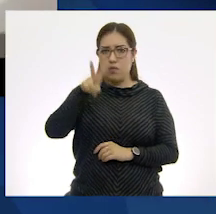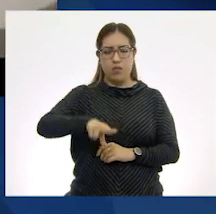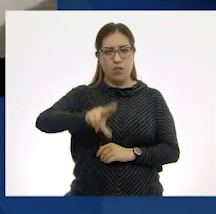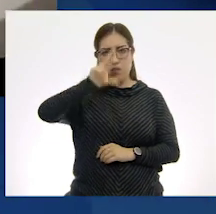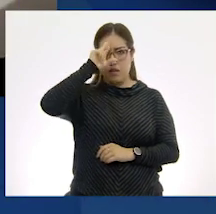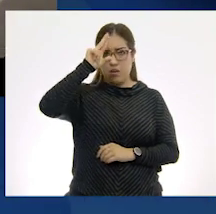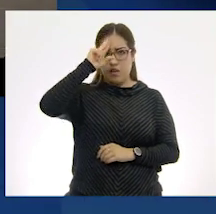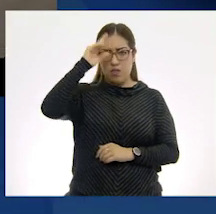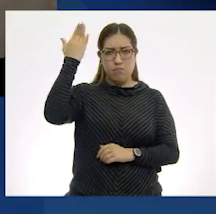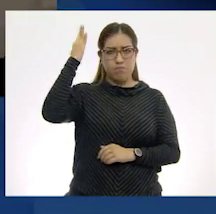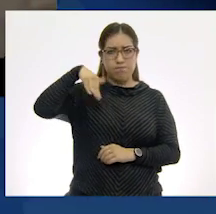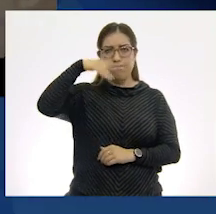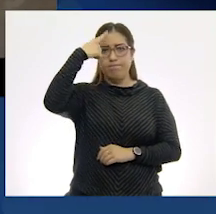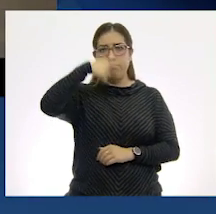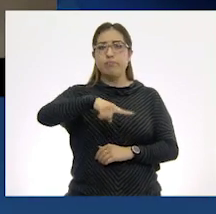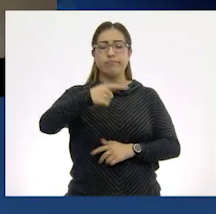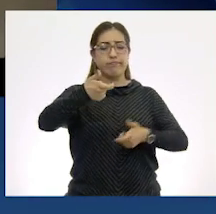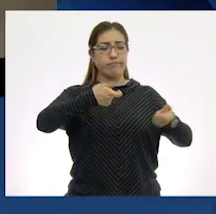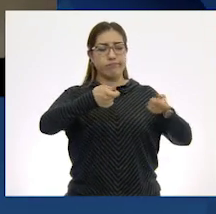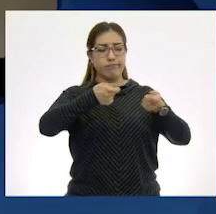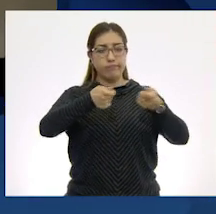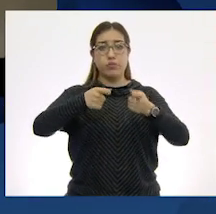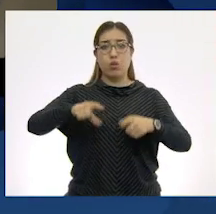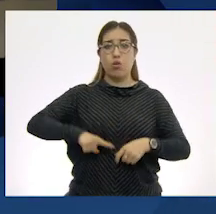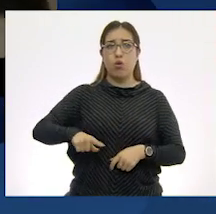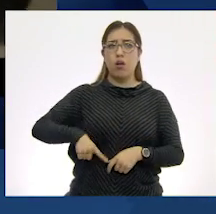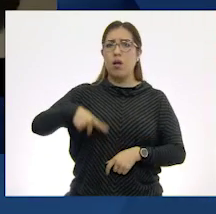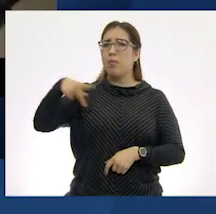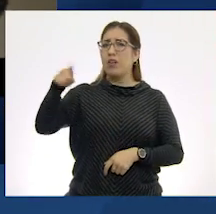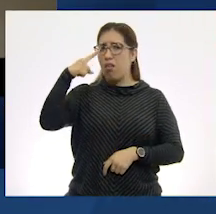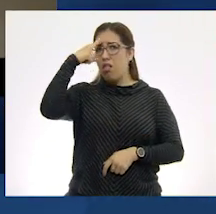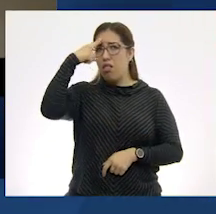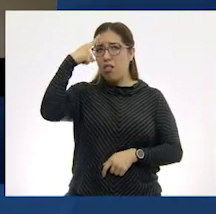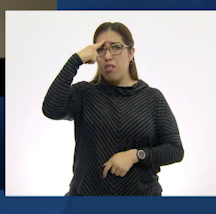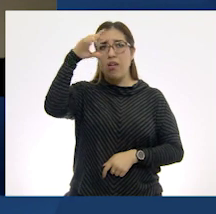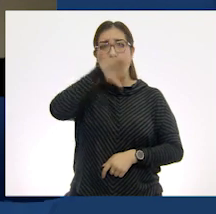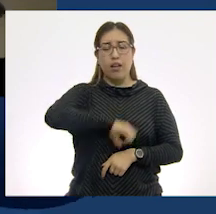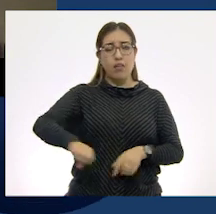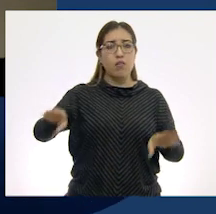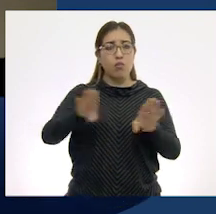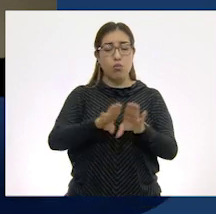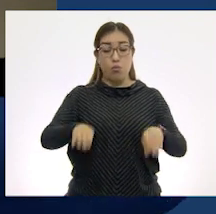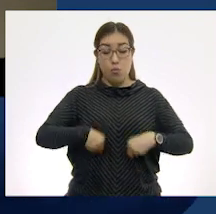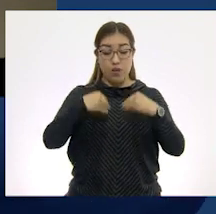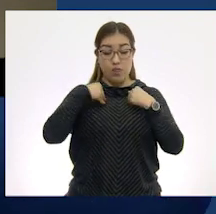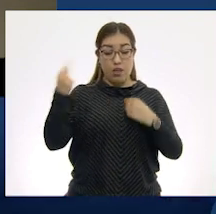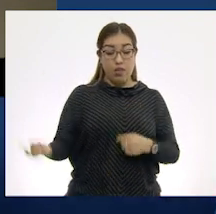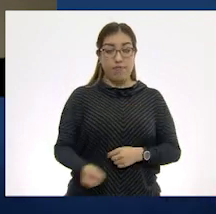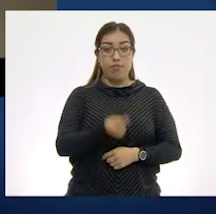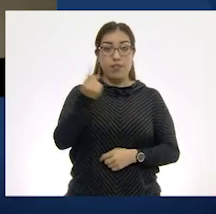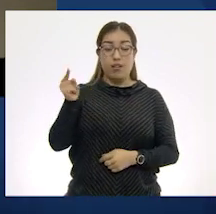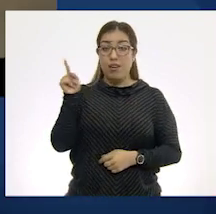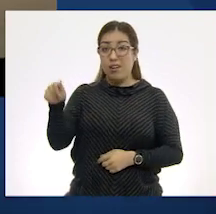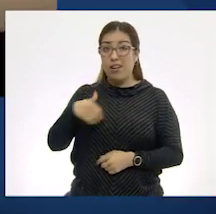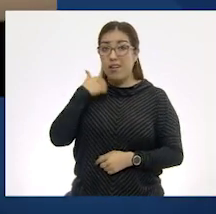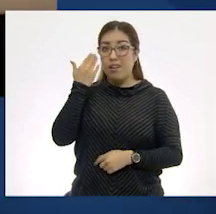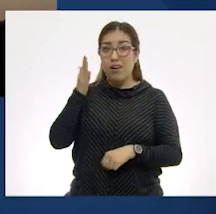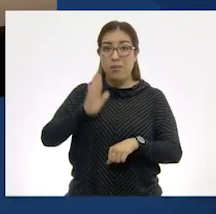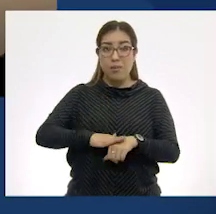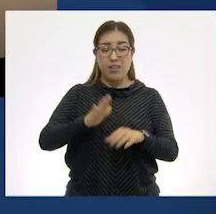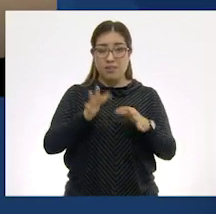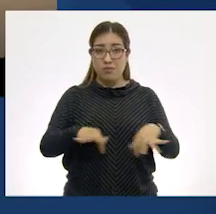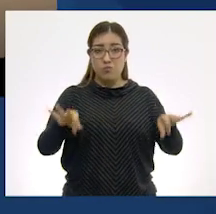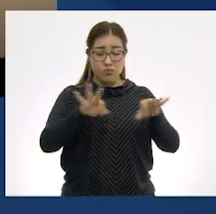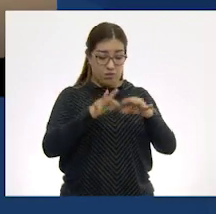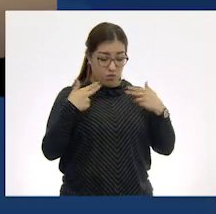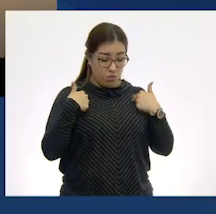gobernar, pero también una marcada obsesión por la vida eterna. Le daba la misma importancia al paso de los seres humanos en la